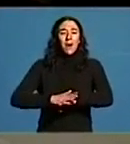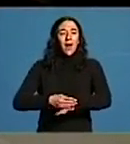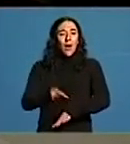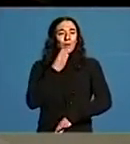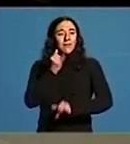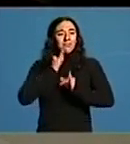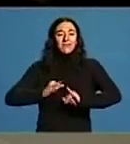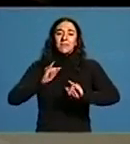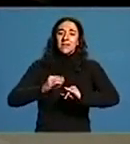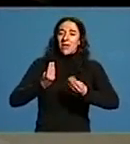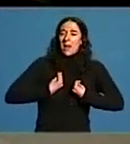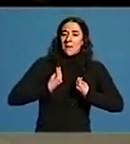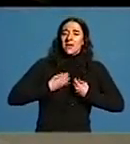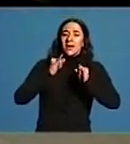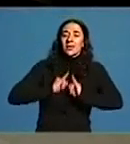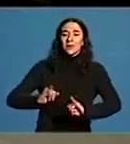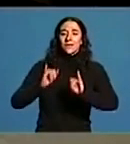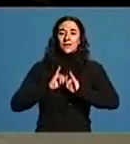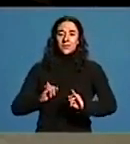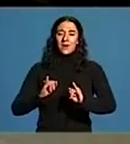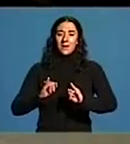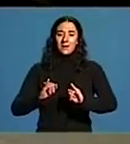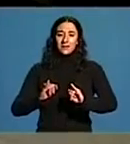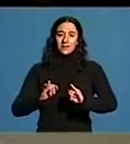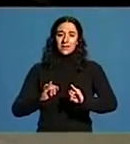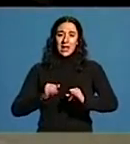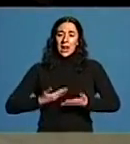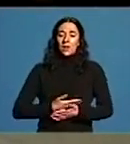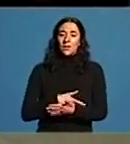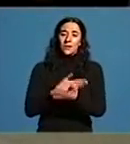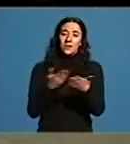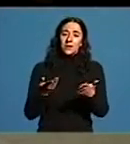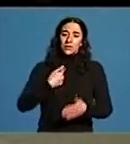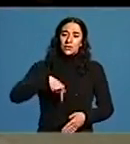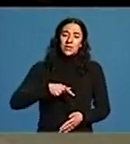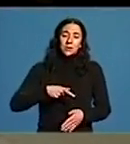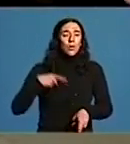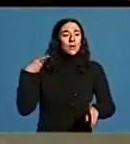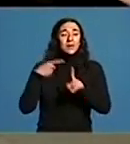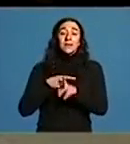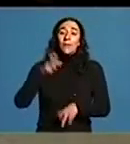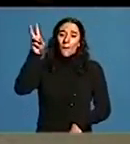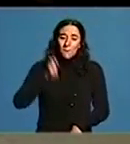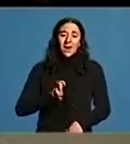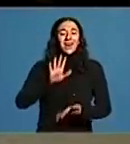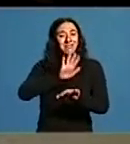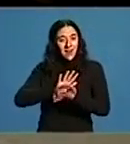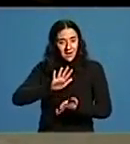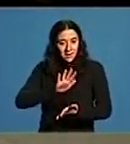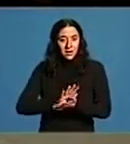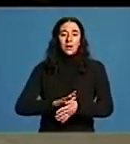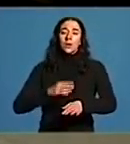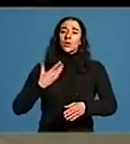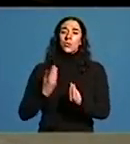la vida y, de hecho, de una comida, y la oferta de que nosotros hacemos es para que la gente venga aquí con calma y con tiempo para